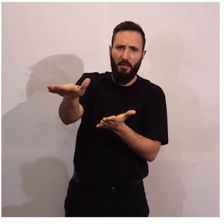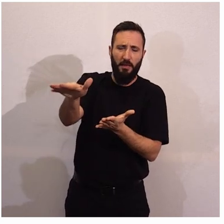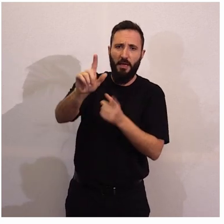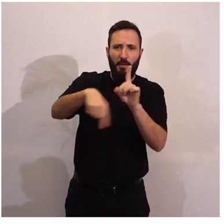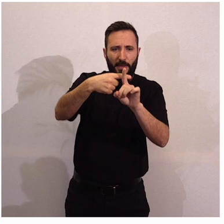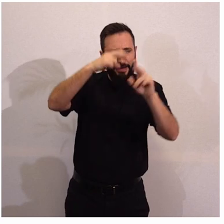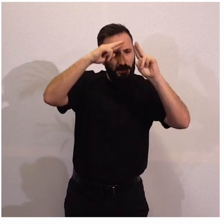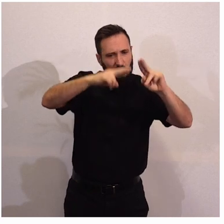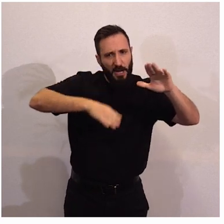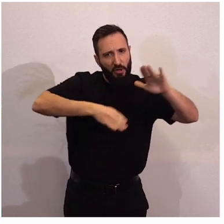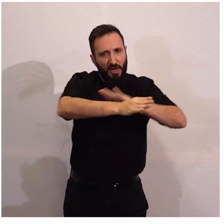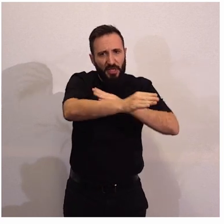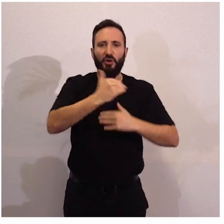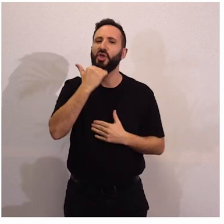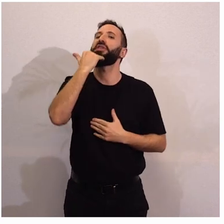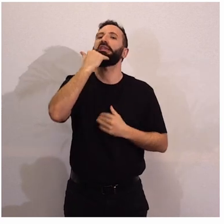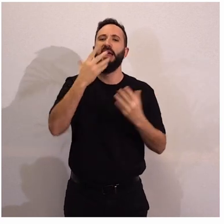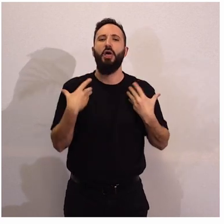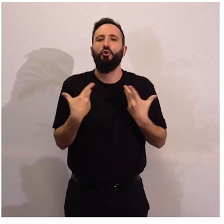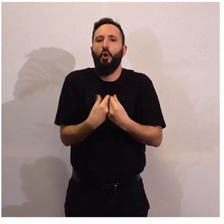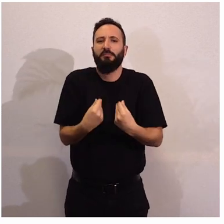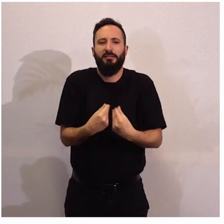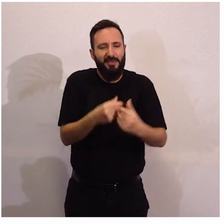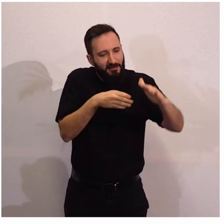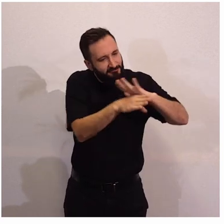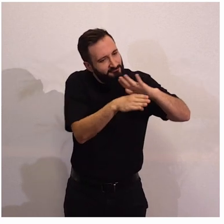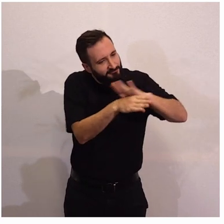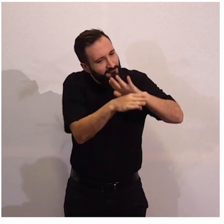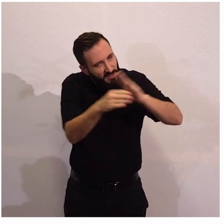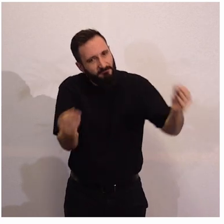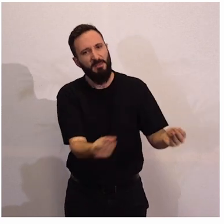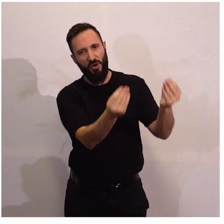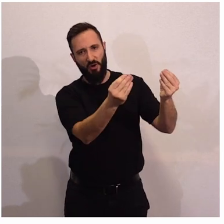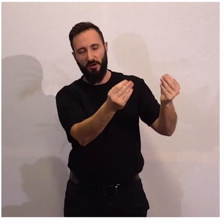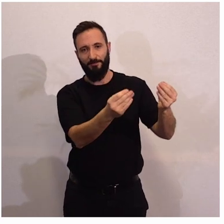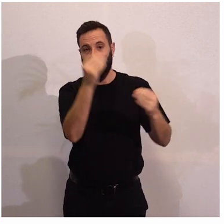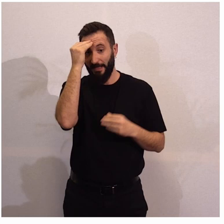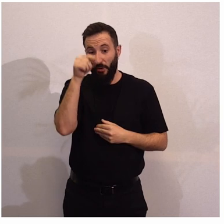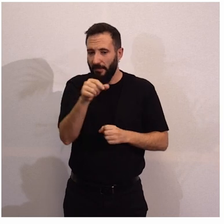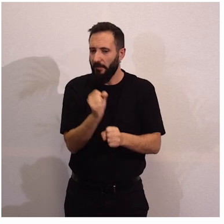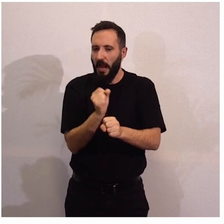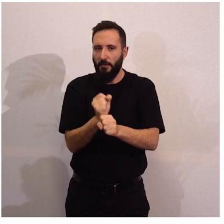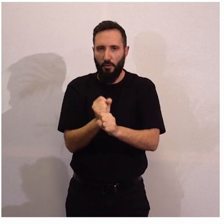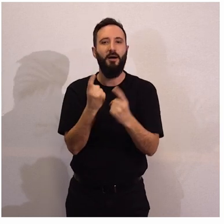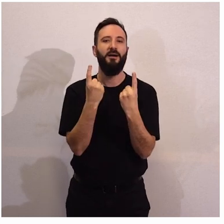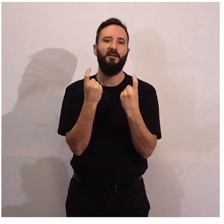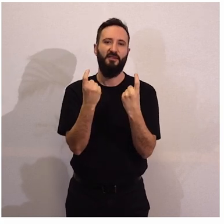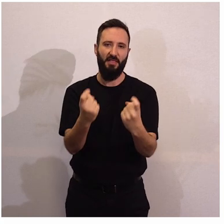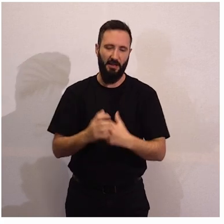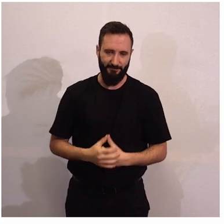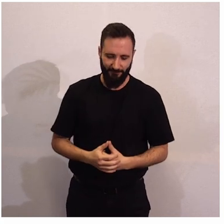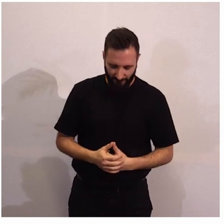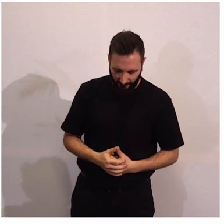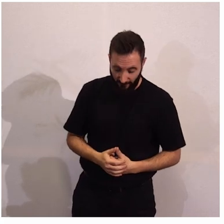el respeto, la dignidad, la convivencia y todo eso. Yo creo que ahí tenemos mucho todavía. Mira,